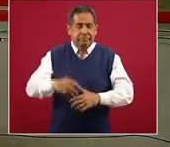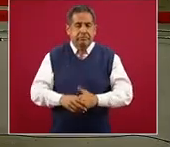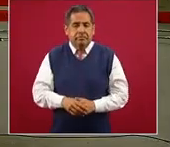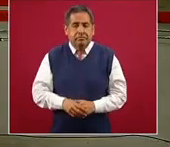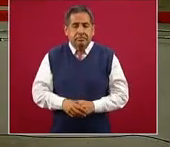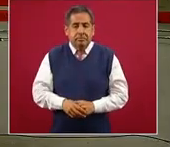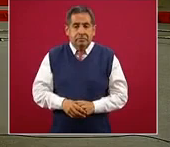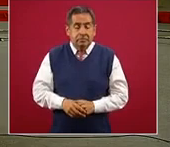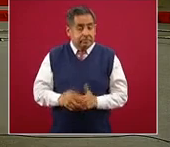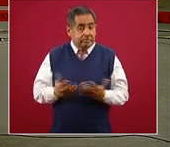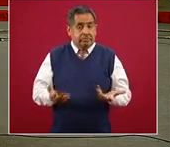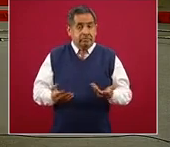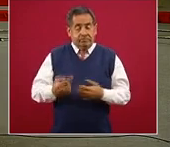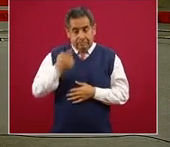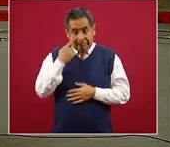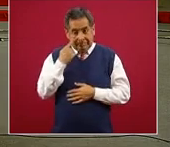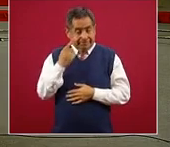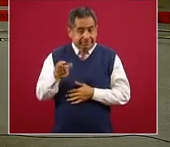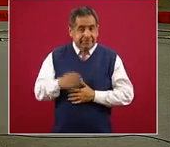Y es que esta